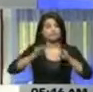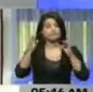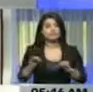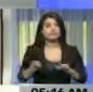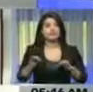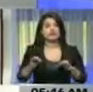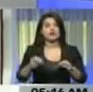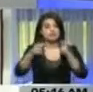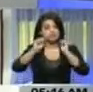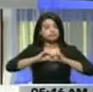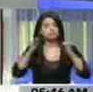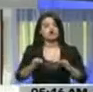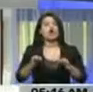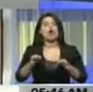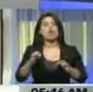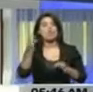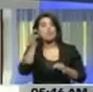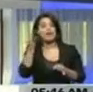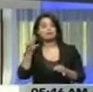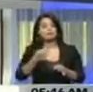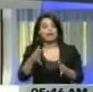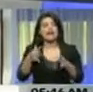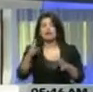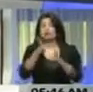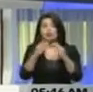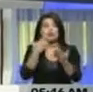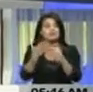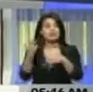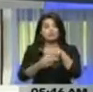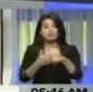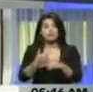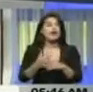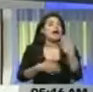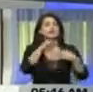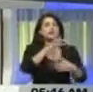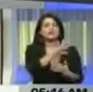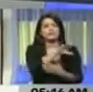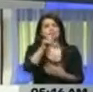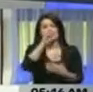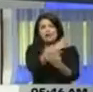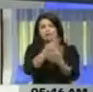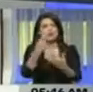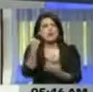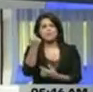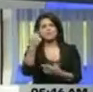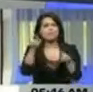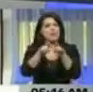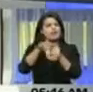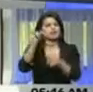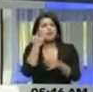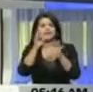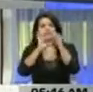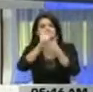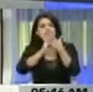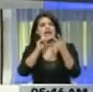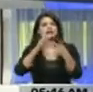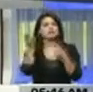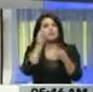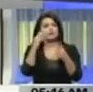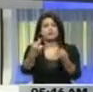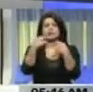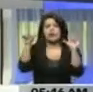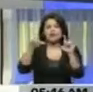todas en tiempos de revolución. Durante la Cuarta República, 51 años y nunca una mujer, así como Giovanna hace la seña, así como nuestras hermosas mujeres que nos están